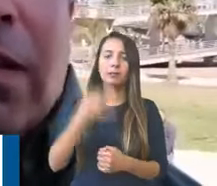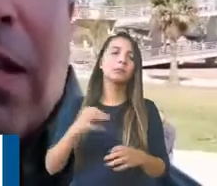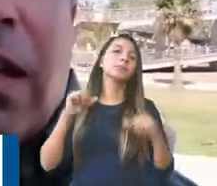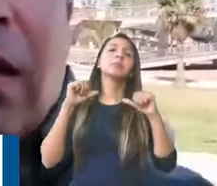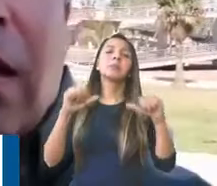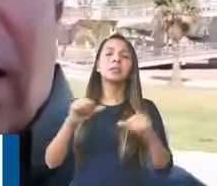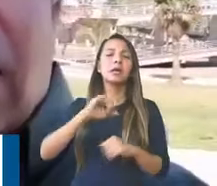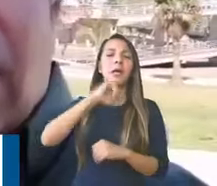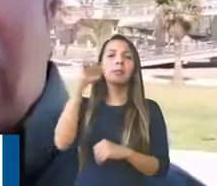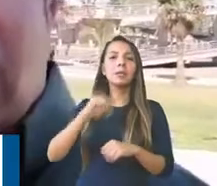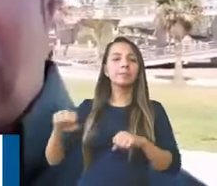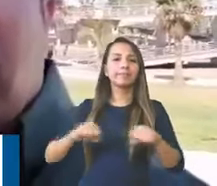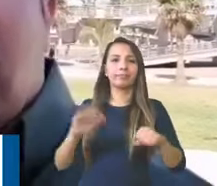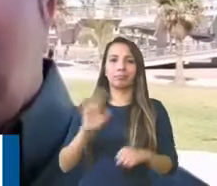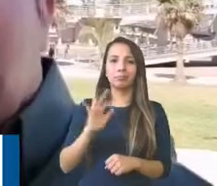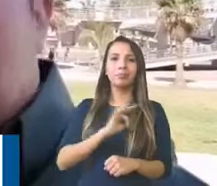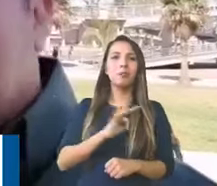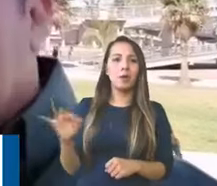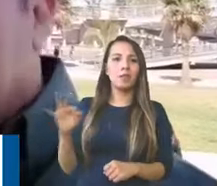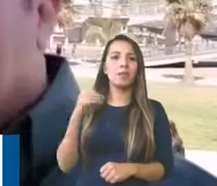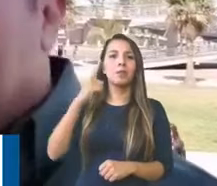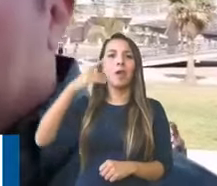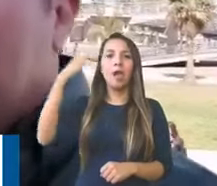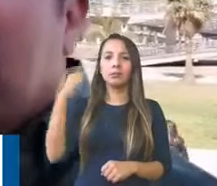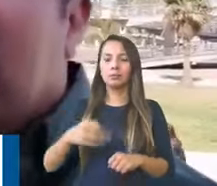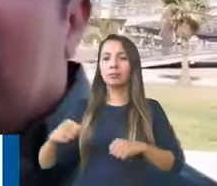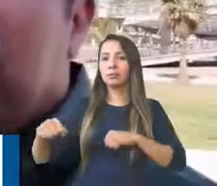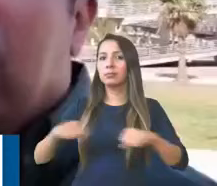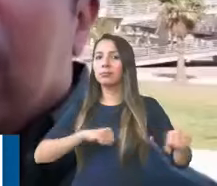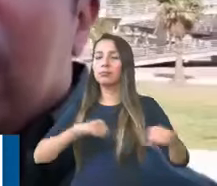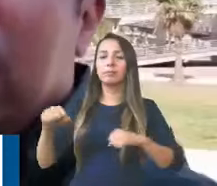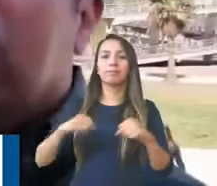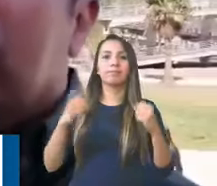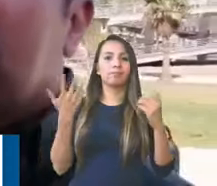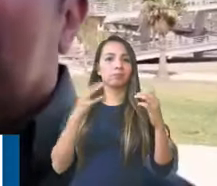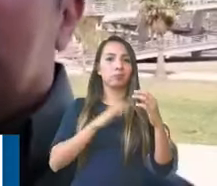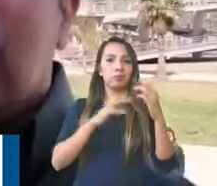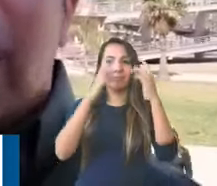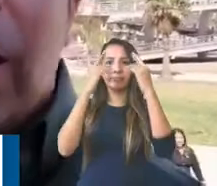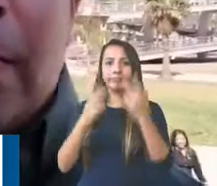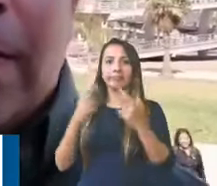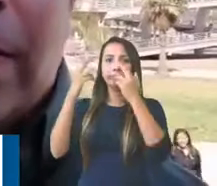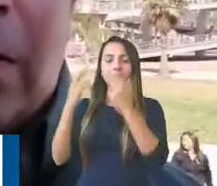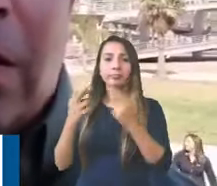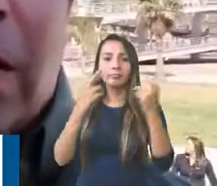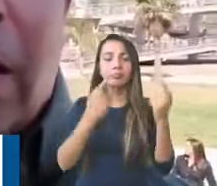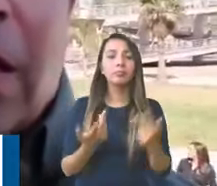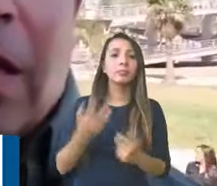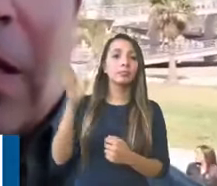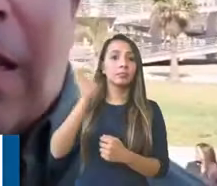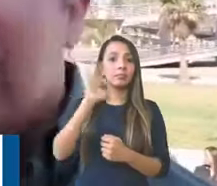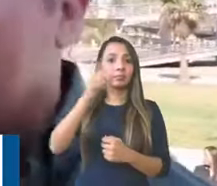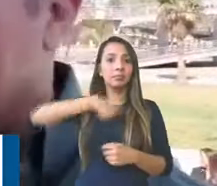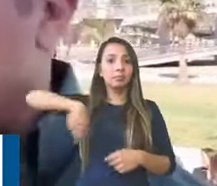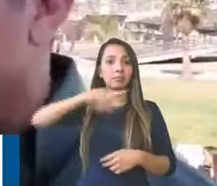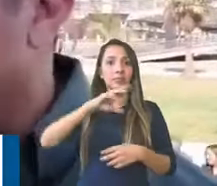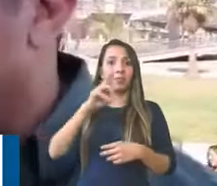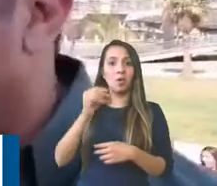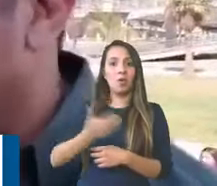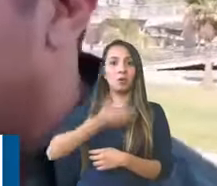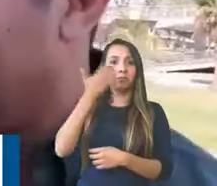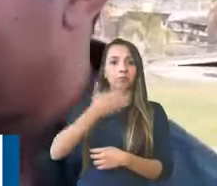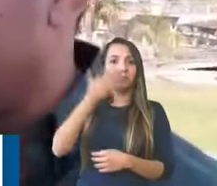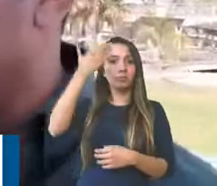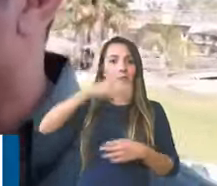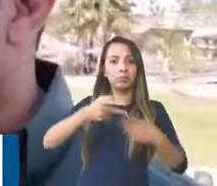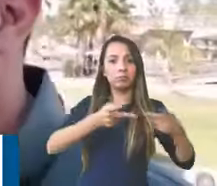de un sismo que pueda llegar a afectar las estructuras y podamos, si no tenemos la prevención, tener pérdidas